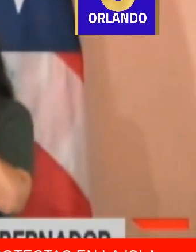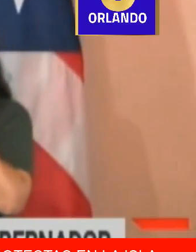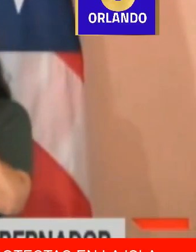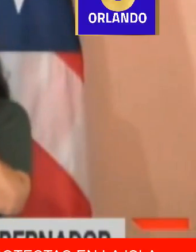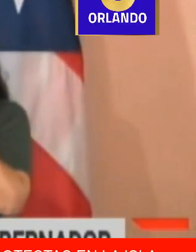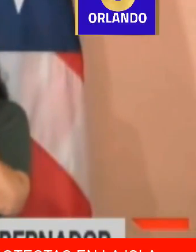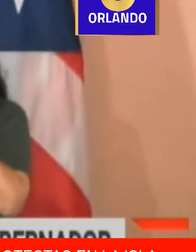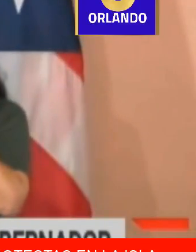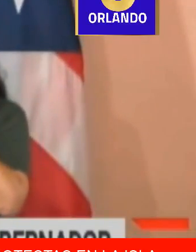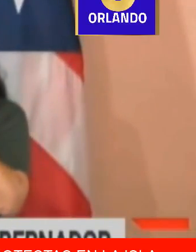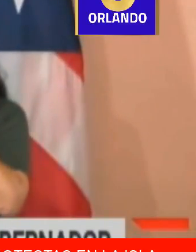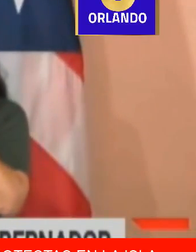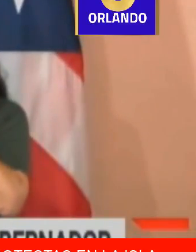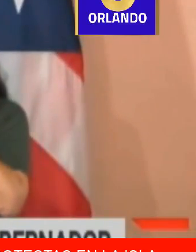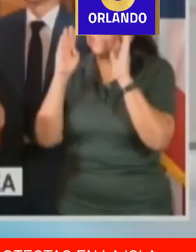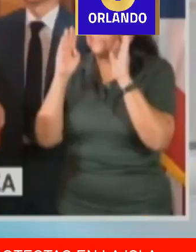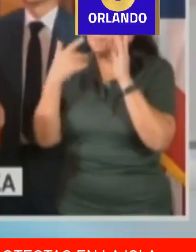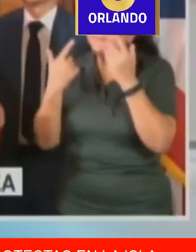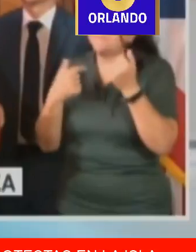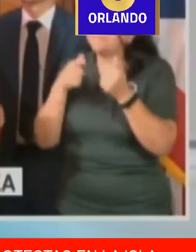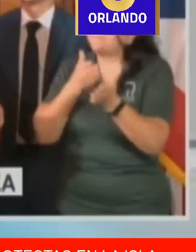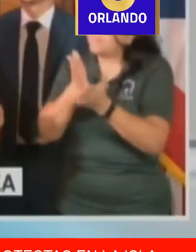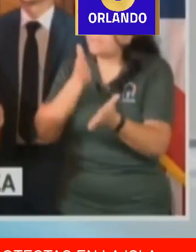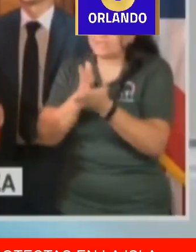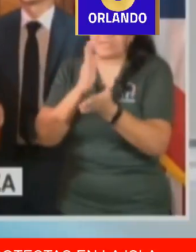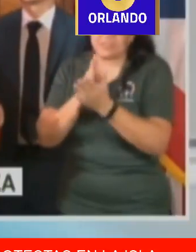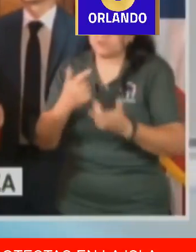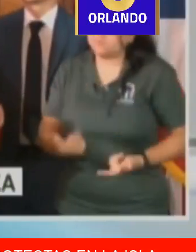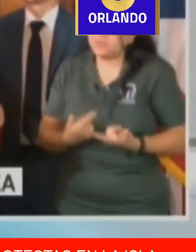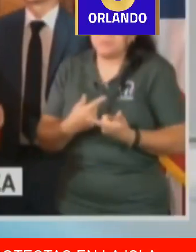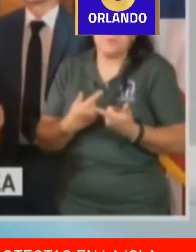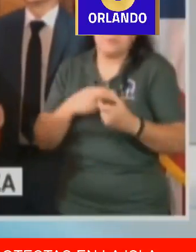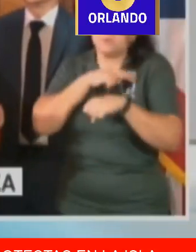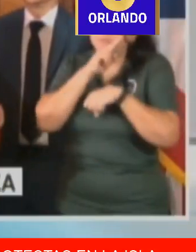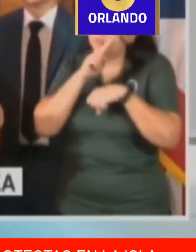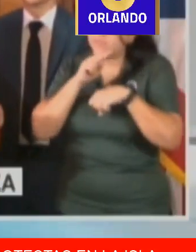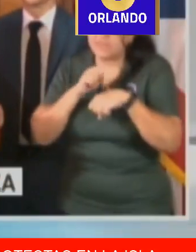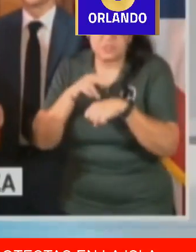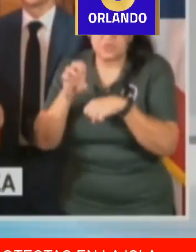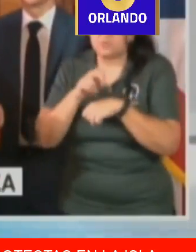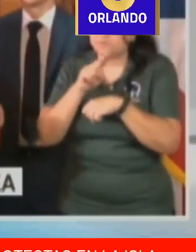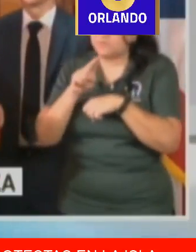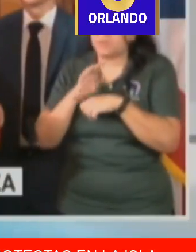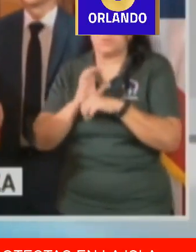¿verdad? Vivimos en la nación americana, tanto ellos como nosotros.